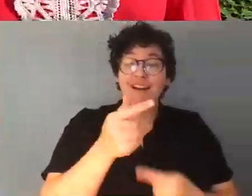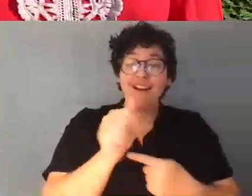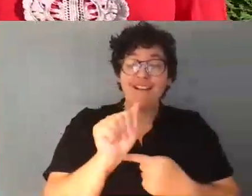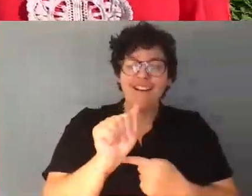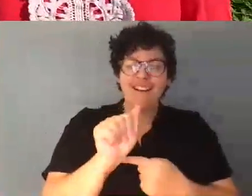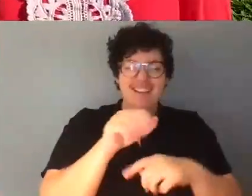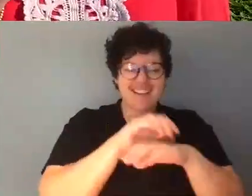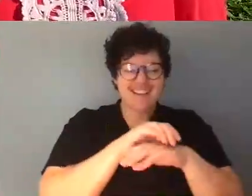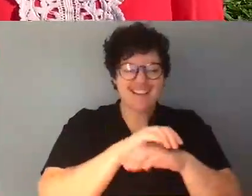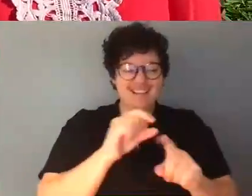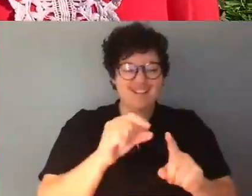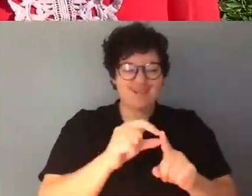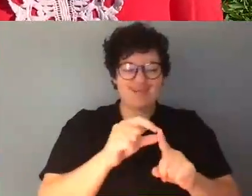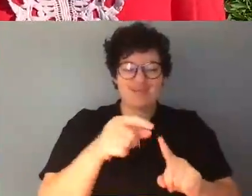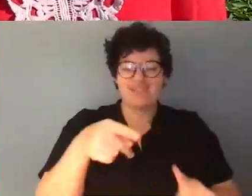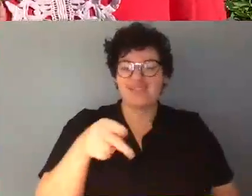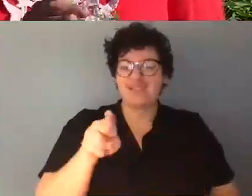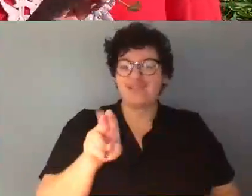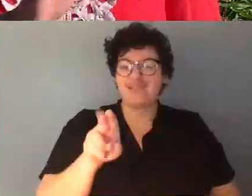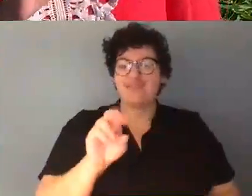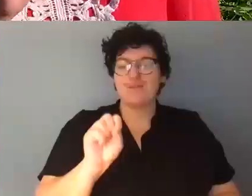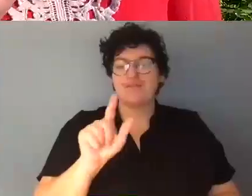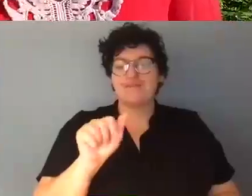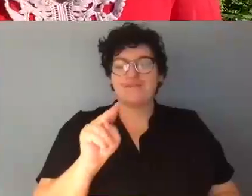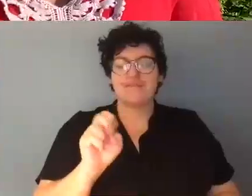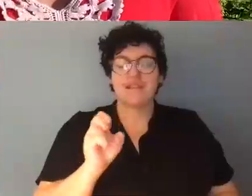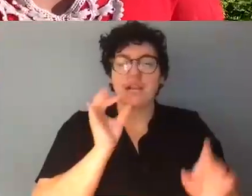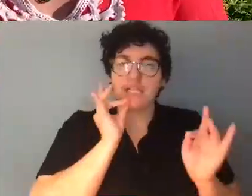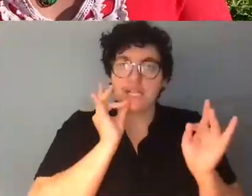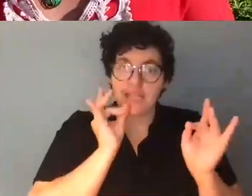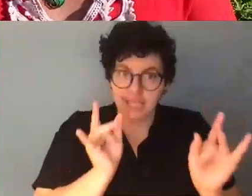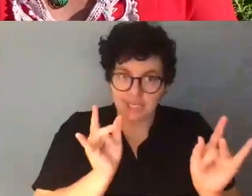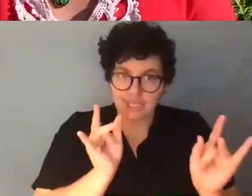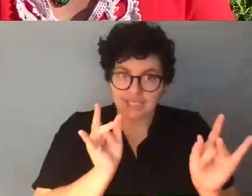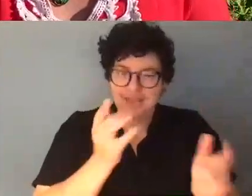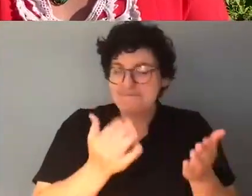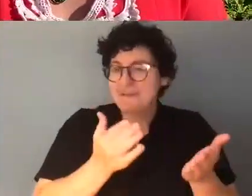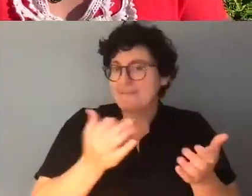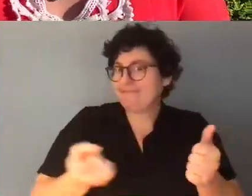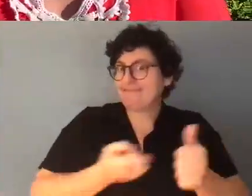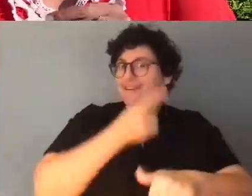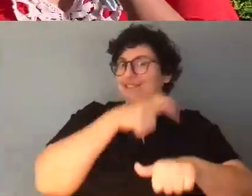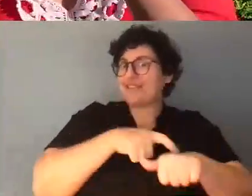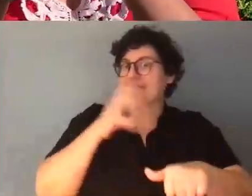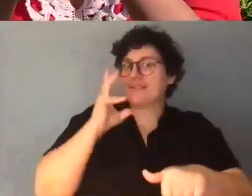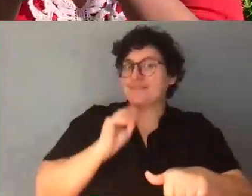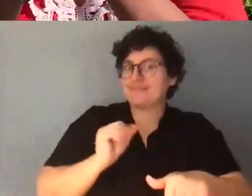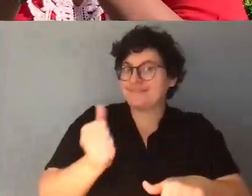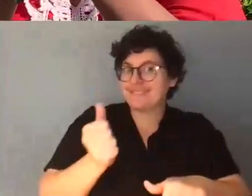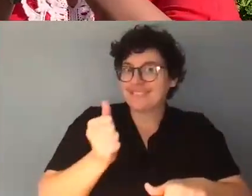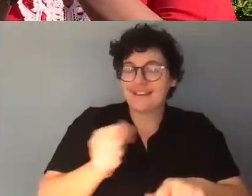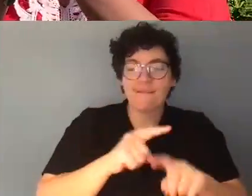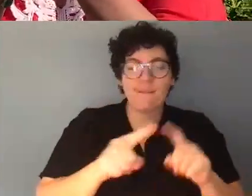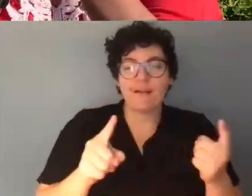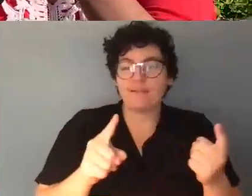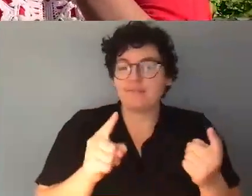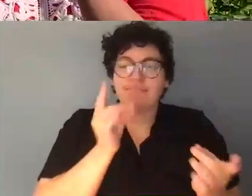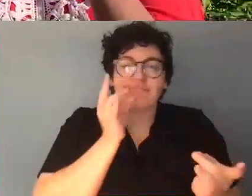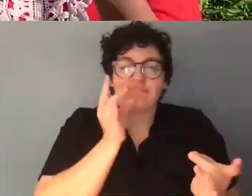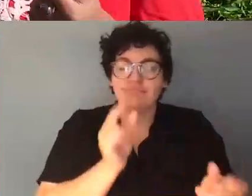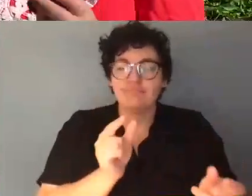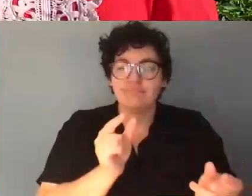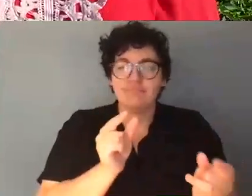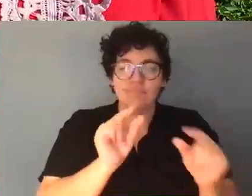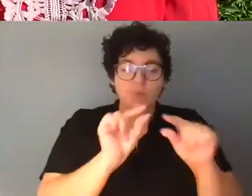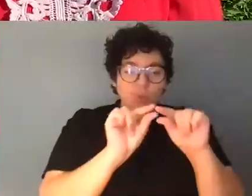están riquísimas, se las recomiendo a cualquiera. A lo mejor están creciendo afuera de su patio, pero si las ven, son de la hojita más